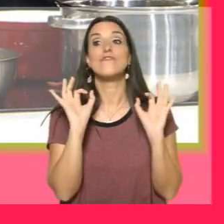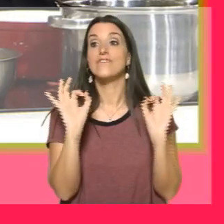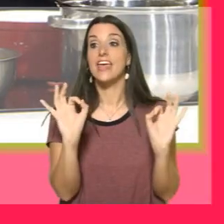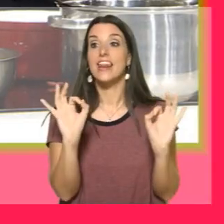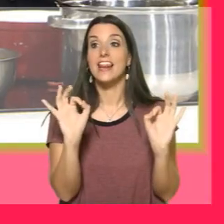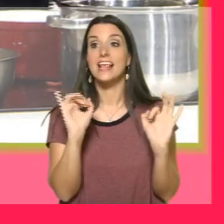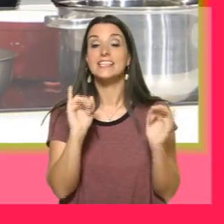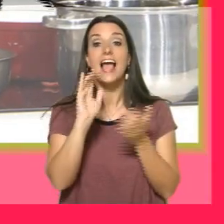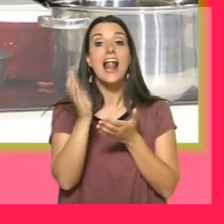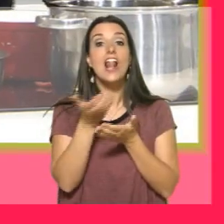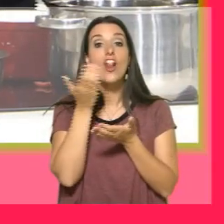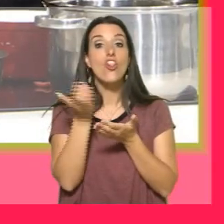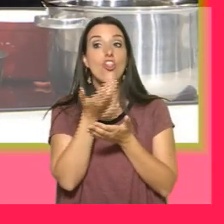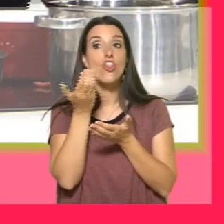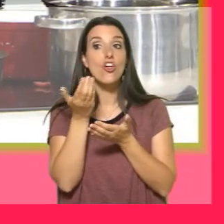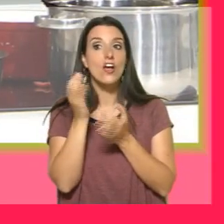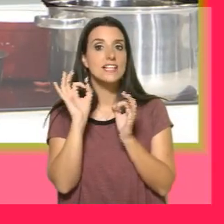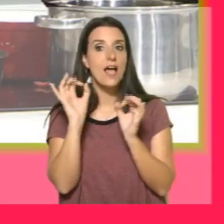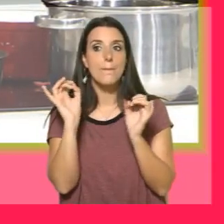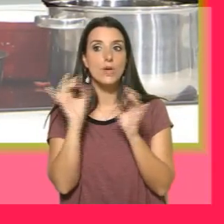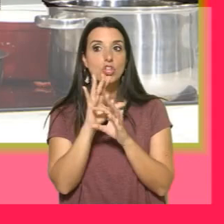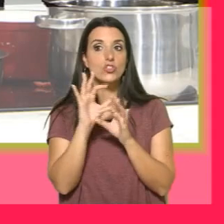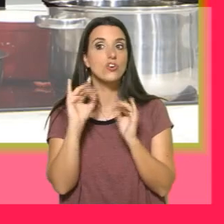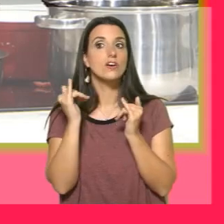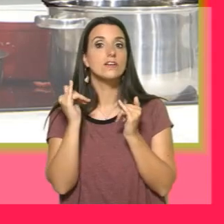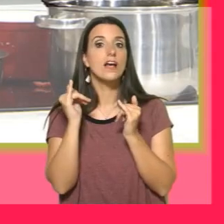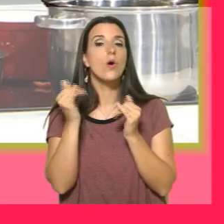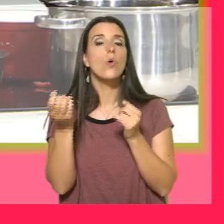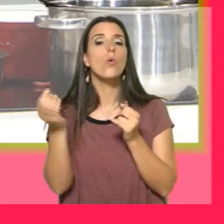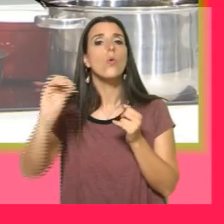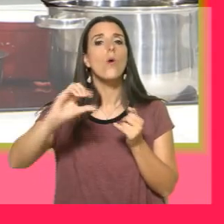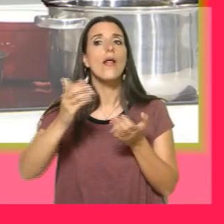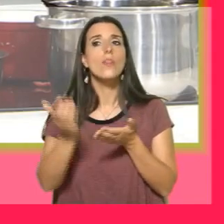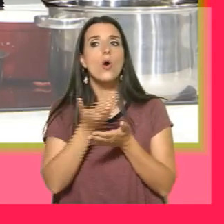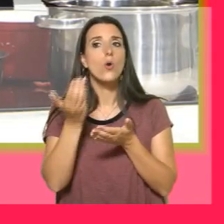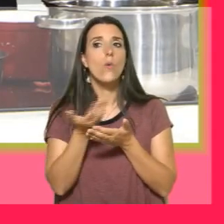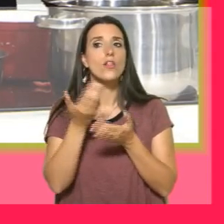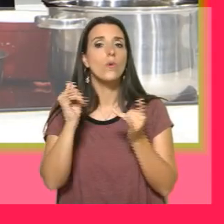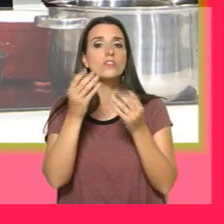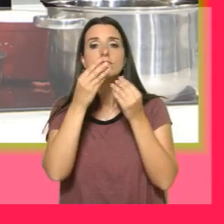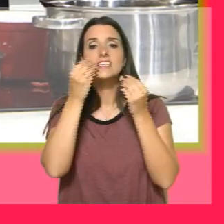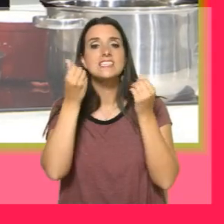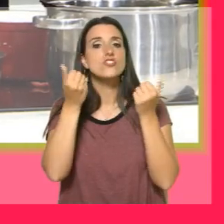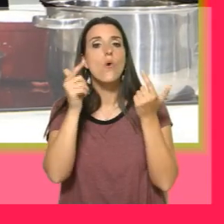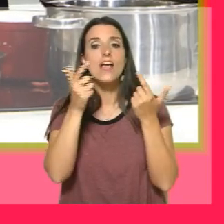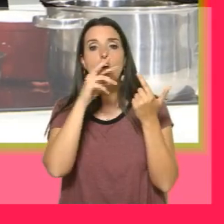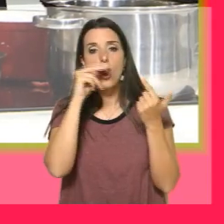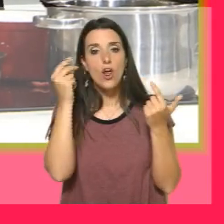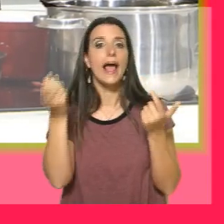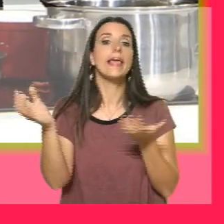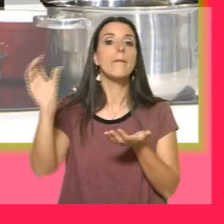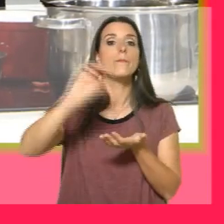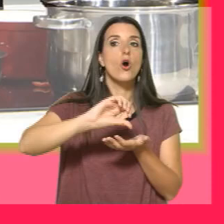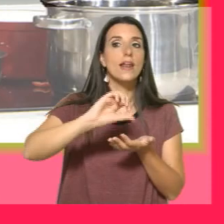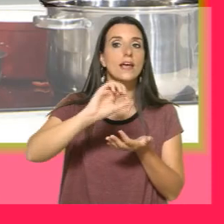quieres ponerle caldo ya así cocinando. Dale, ¿Miro? Claro. ¿Ya? ¿Le agregás cuándo el caldo? Cuando ya sentís que no hay aroma de alcohol. Bien. ¿Está ahí?